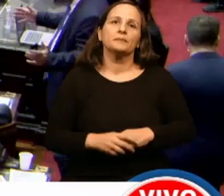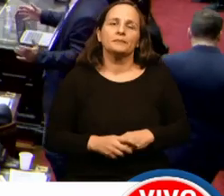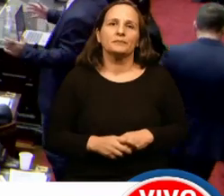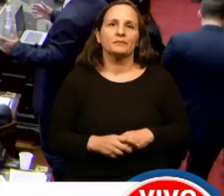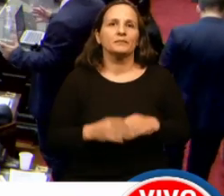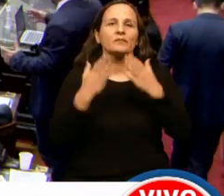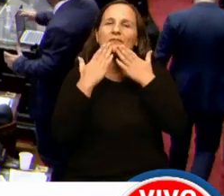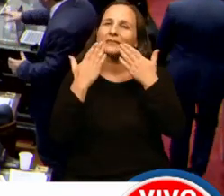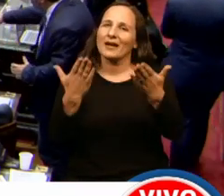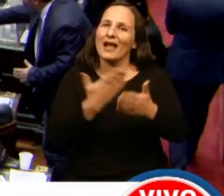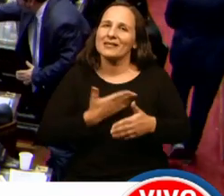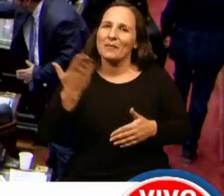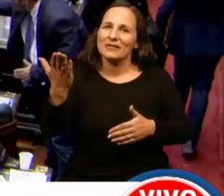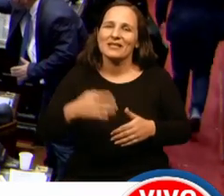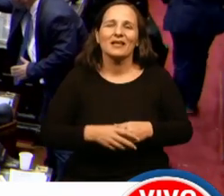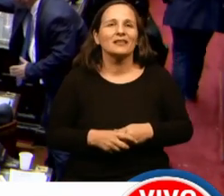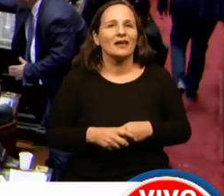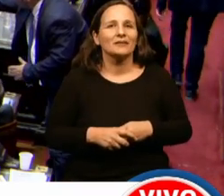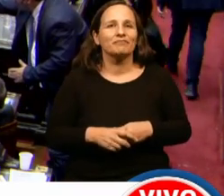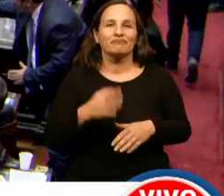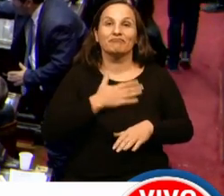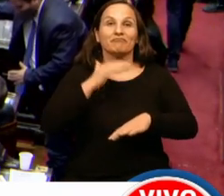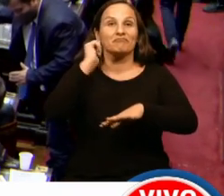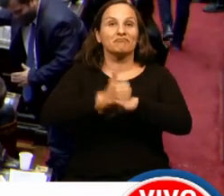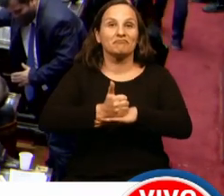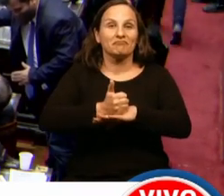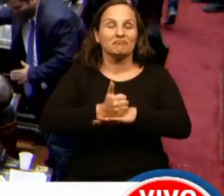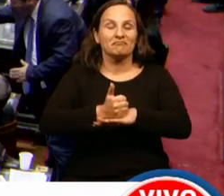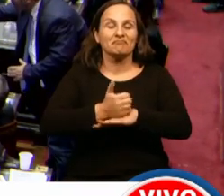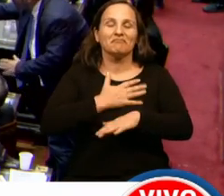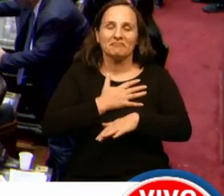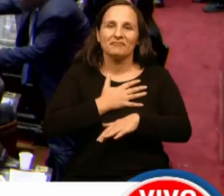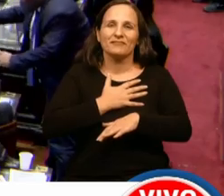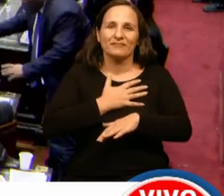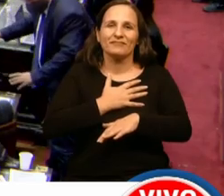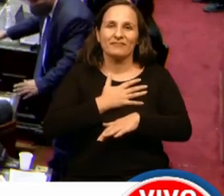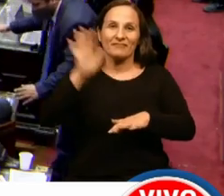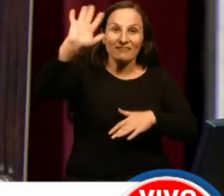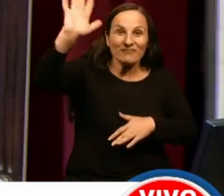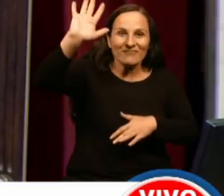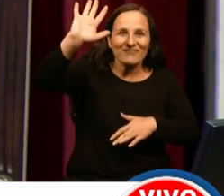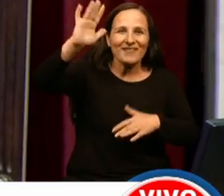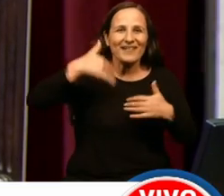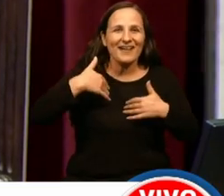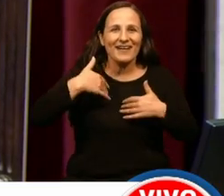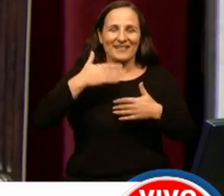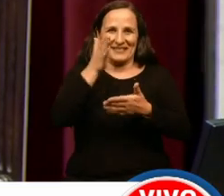gracias presidente aquí estoy al centro aquí estoy al centro presidente